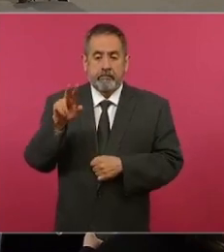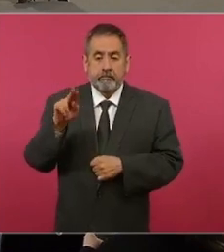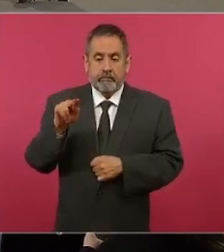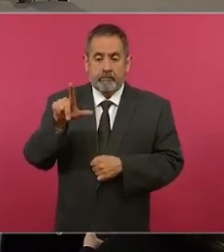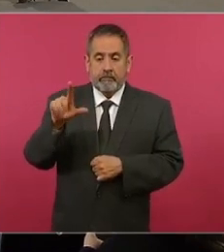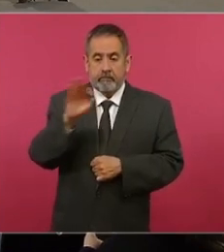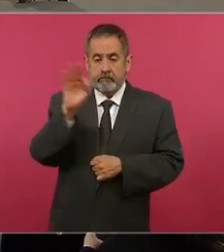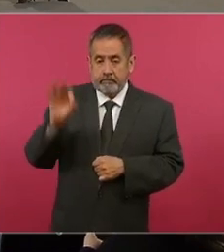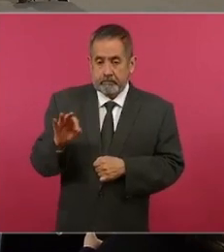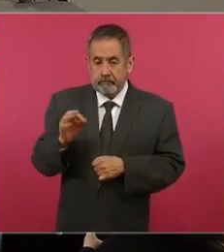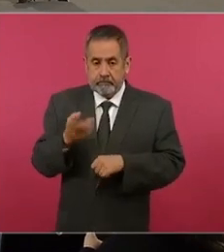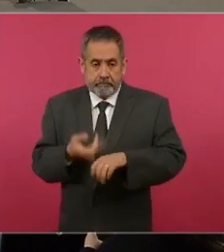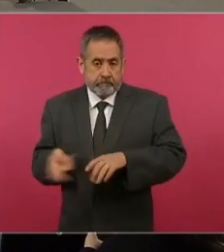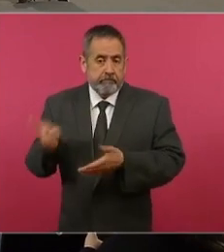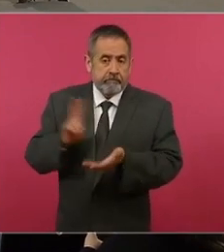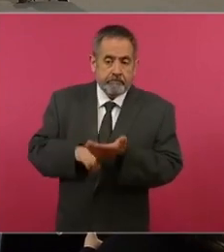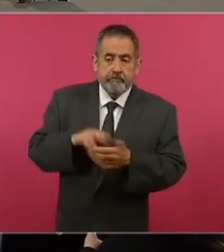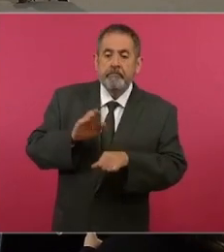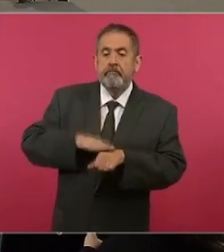187%.